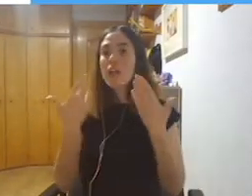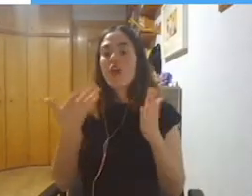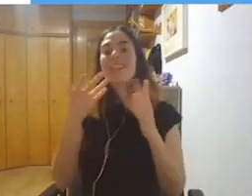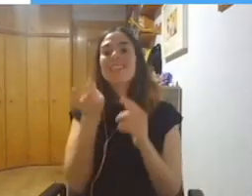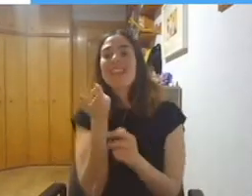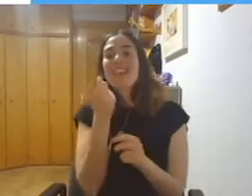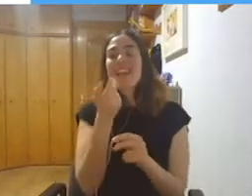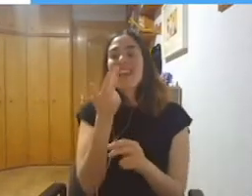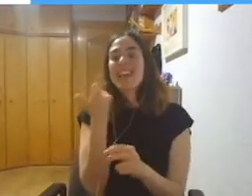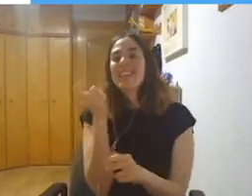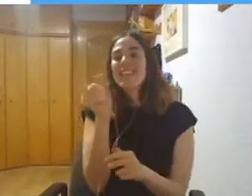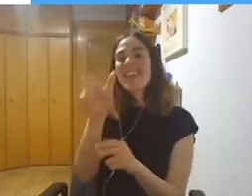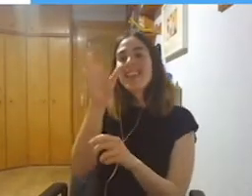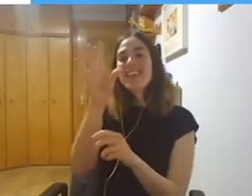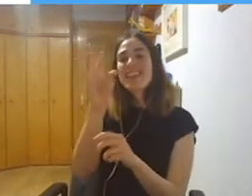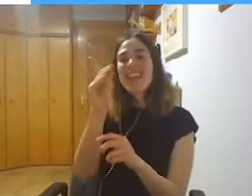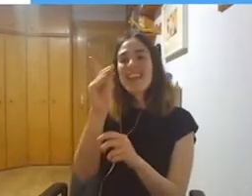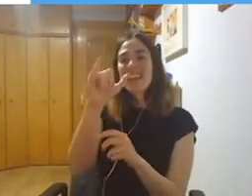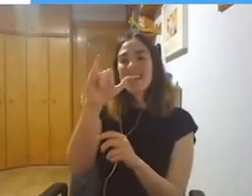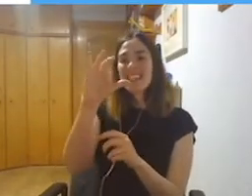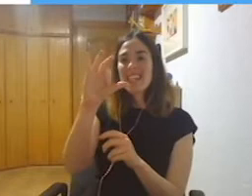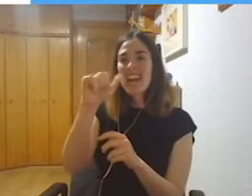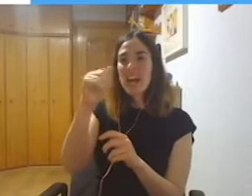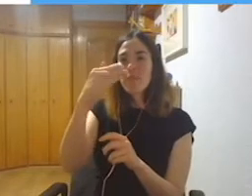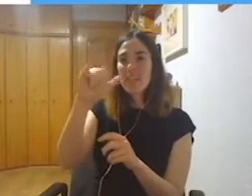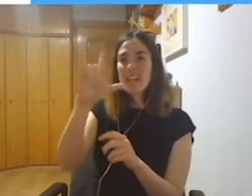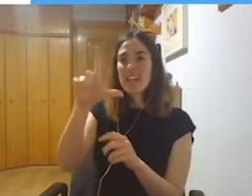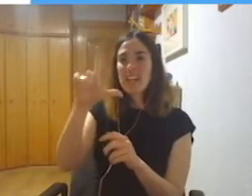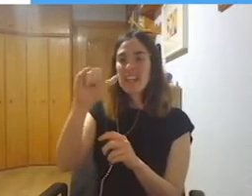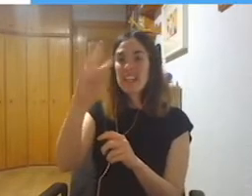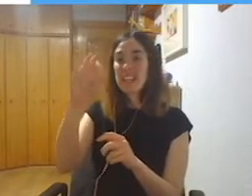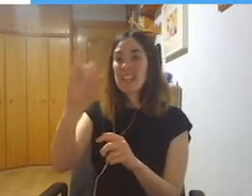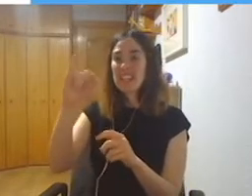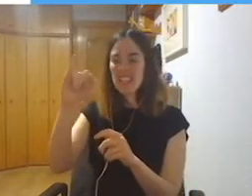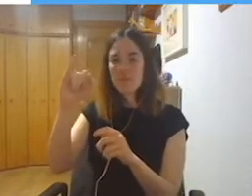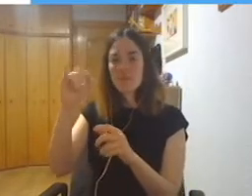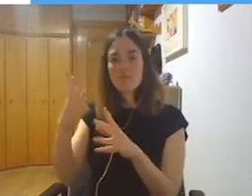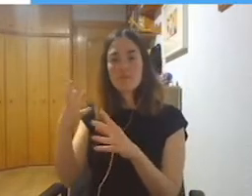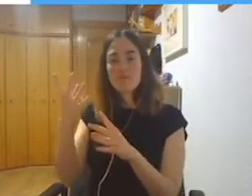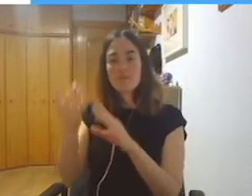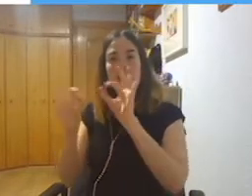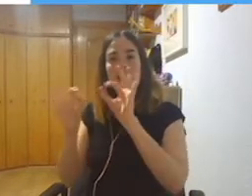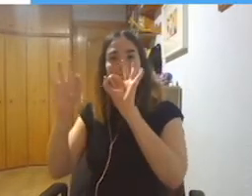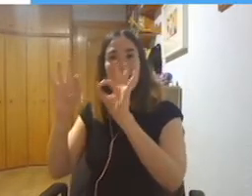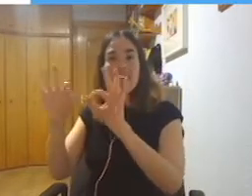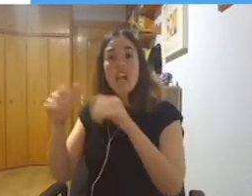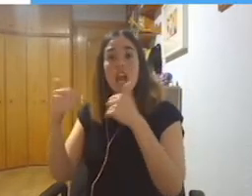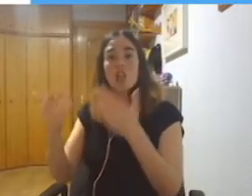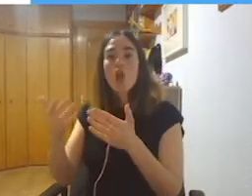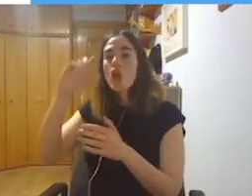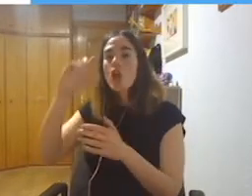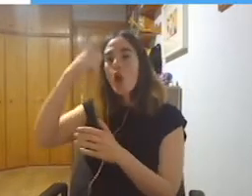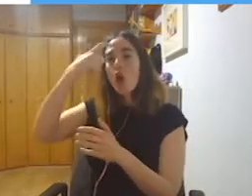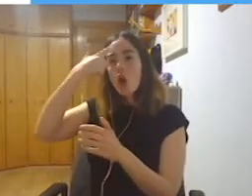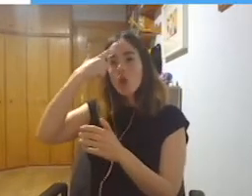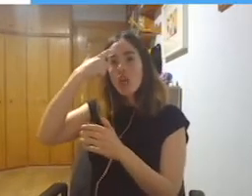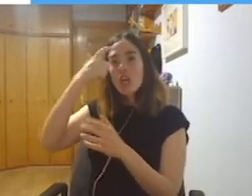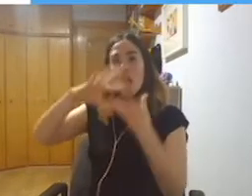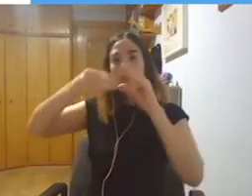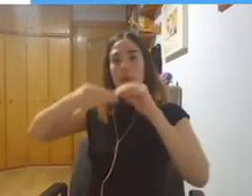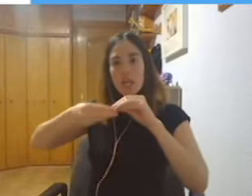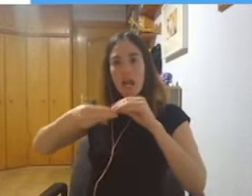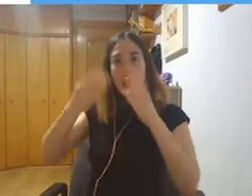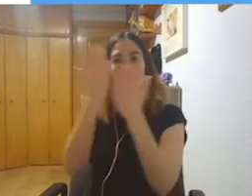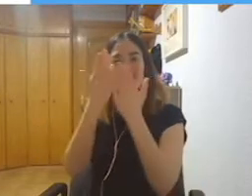disability. Entonces, ¿cómo aplicamos la investigación a estos dos conceptos? Pues igual que en mi caso